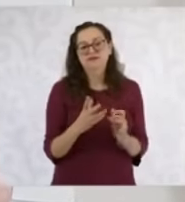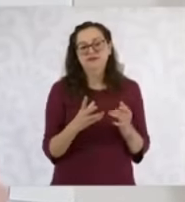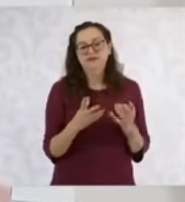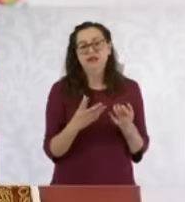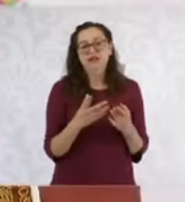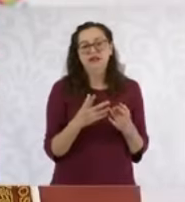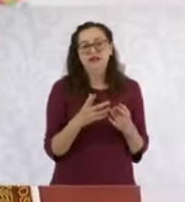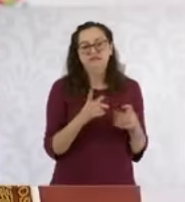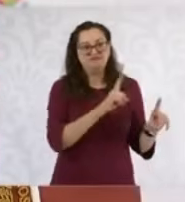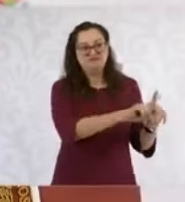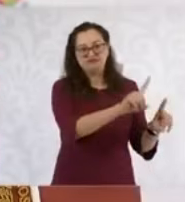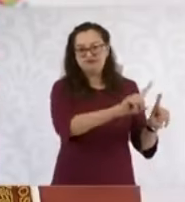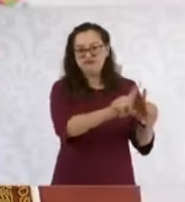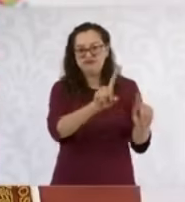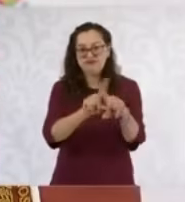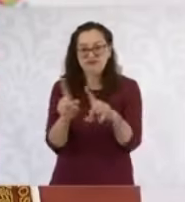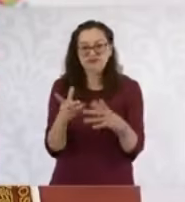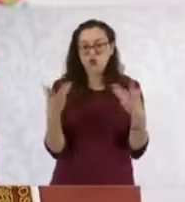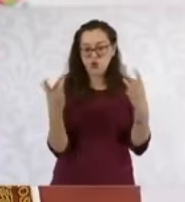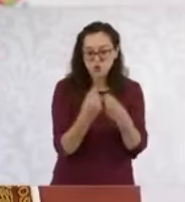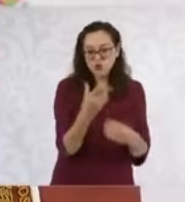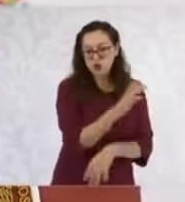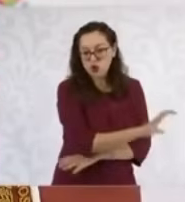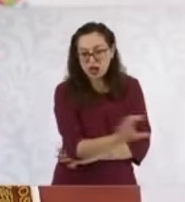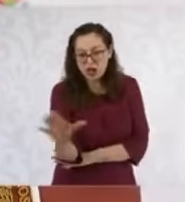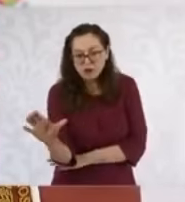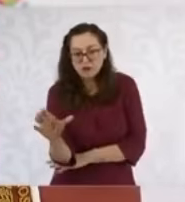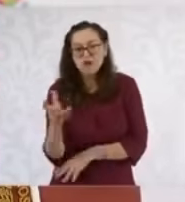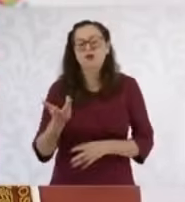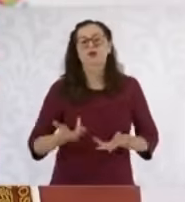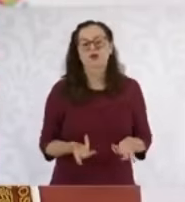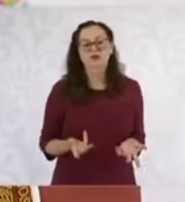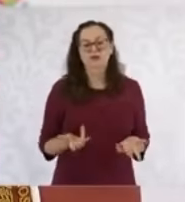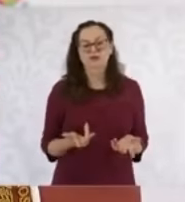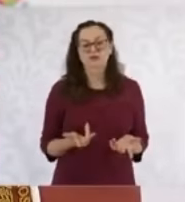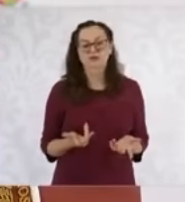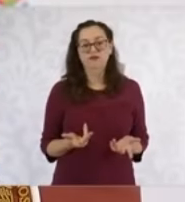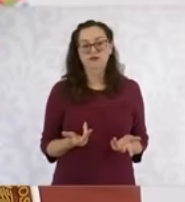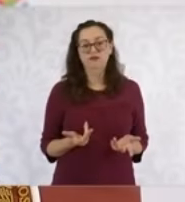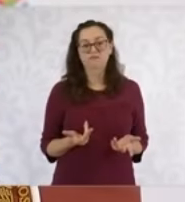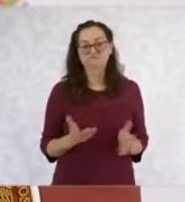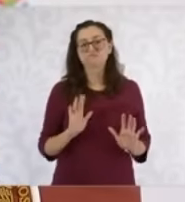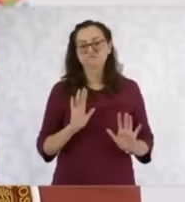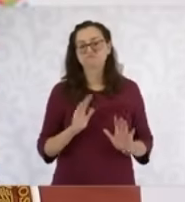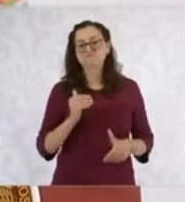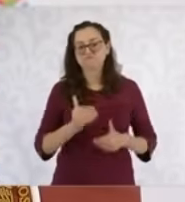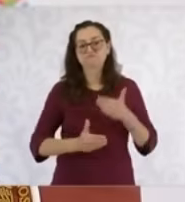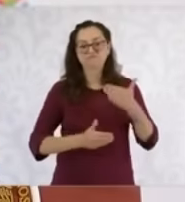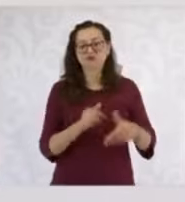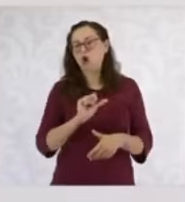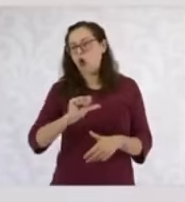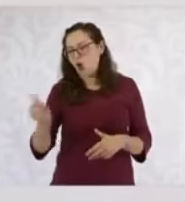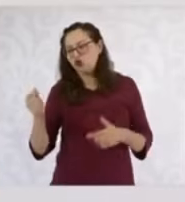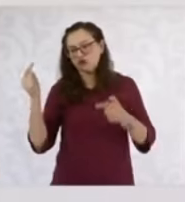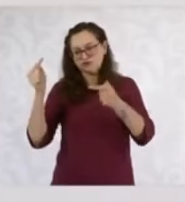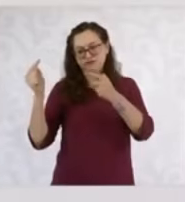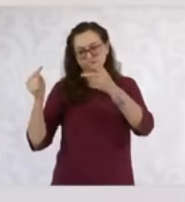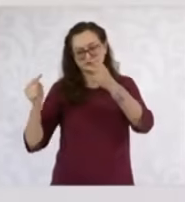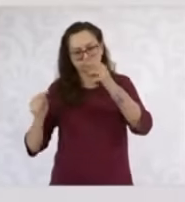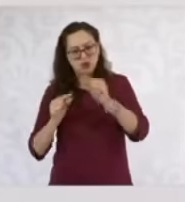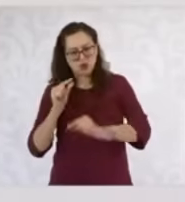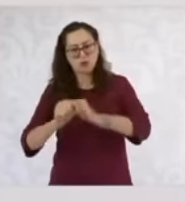México y con los campesinos. Y después ya también iremos sobre otros cultivos.